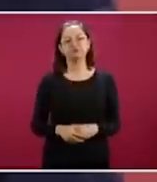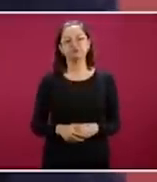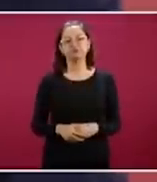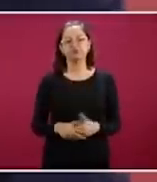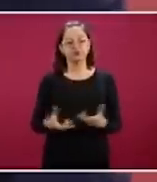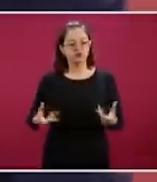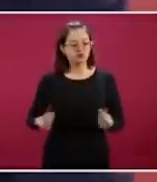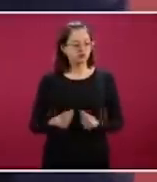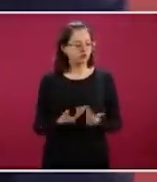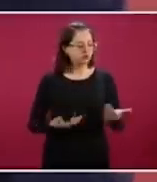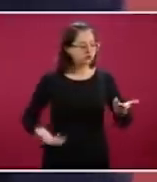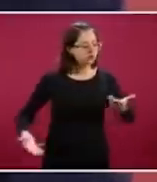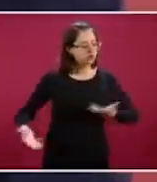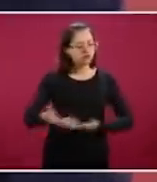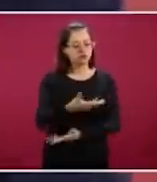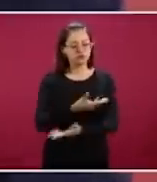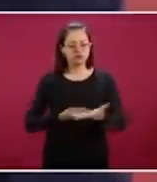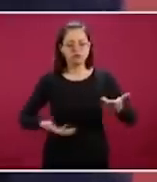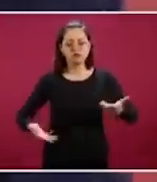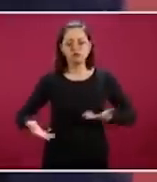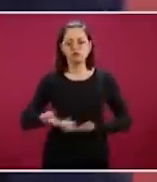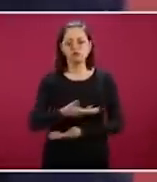de cooperación,